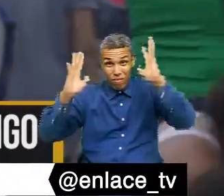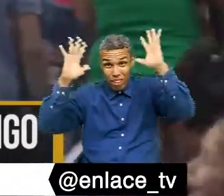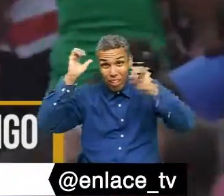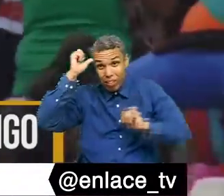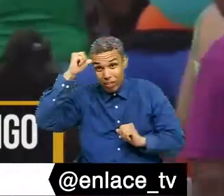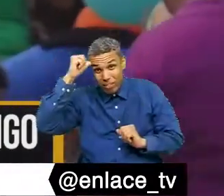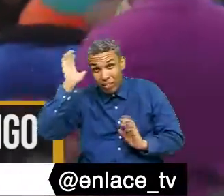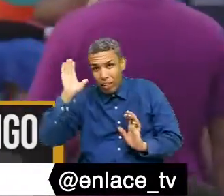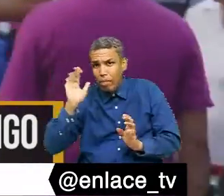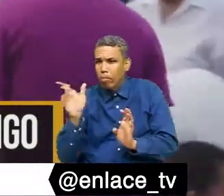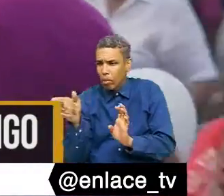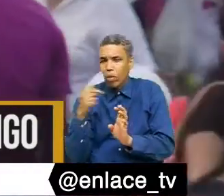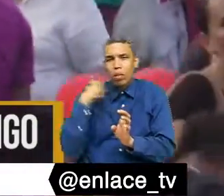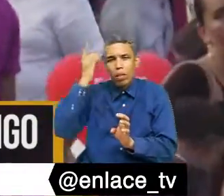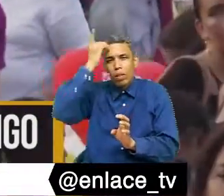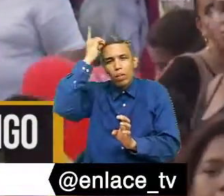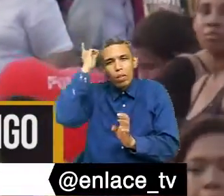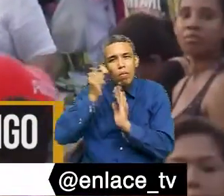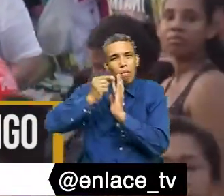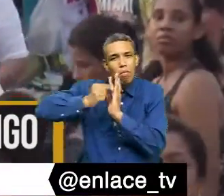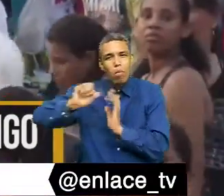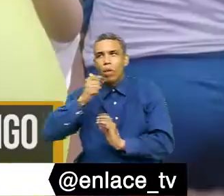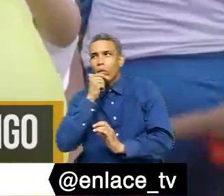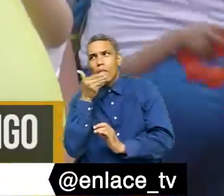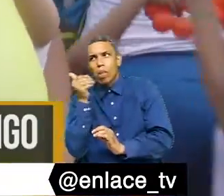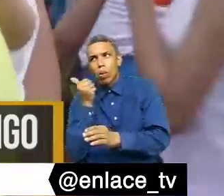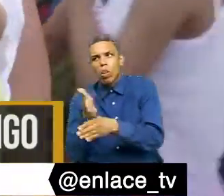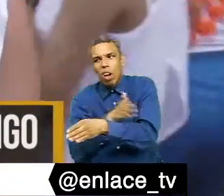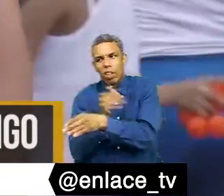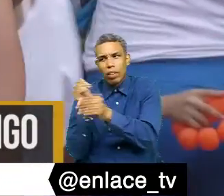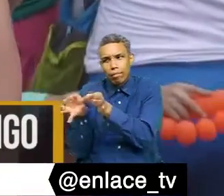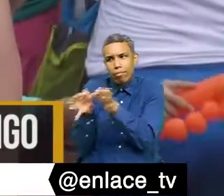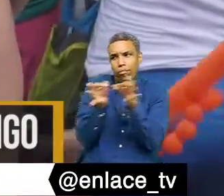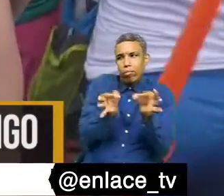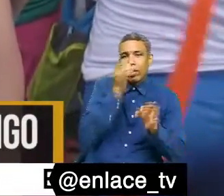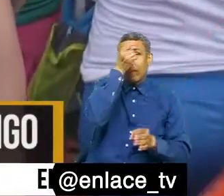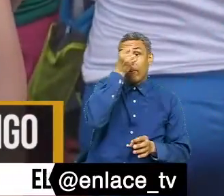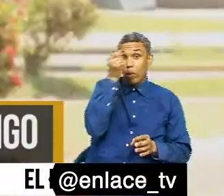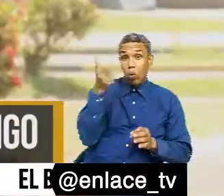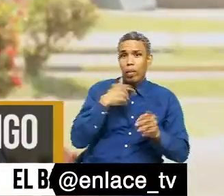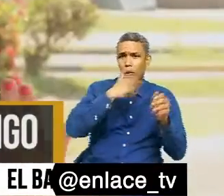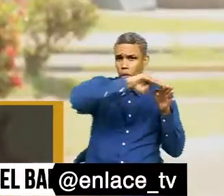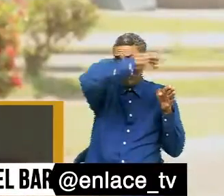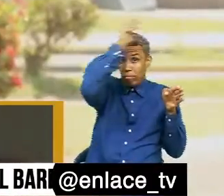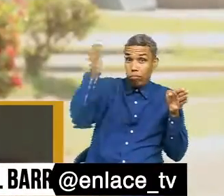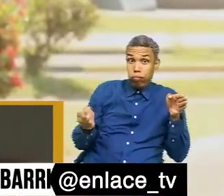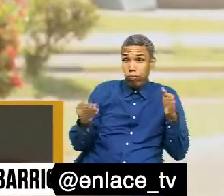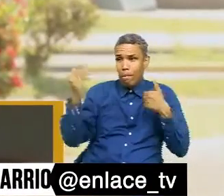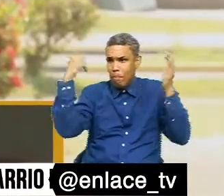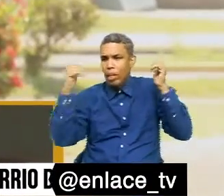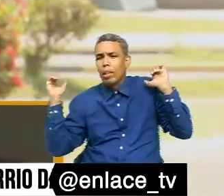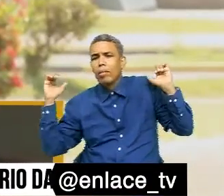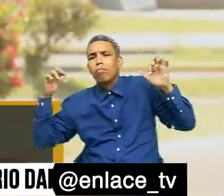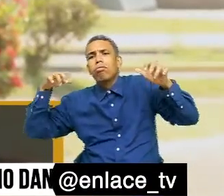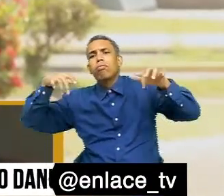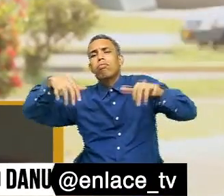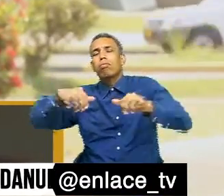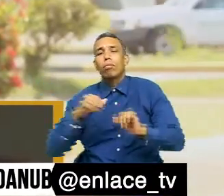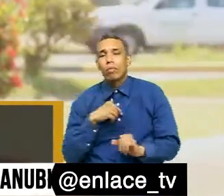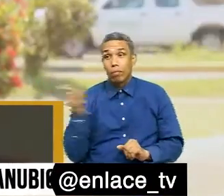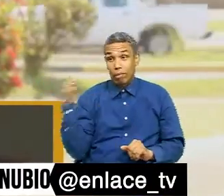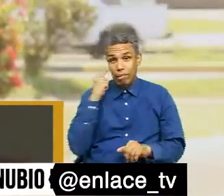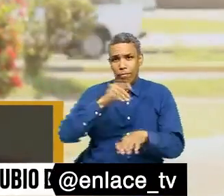las familias de la ciudad un espacio de integración lleno de rifas, sorpresas, regalos y mucha diversión. Traigamos a nuestros niños y